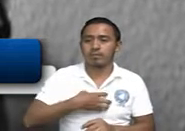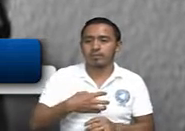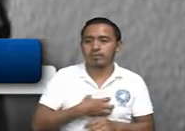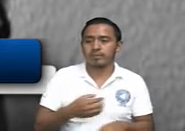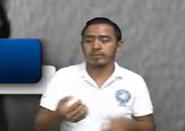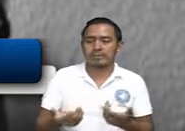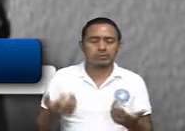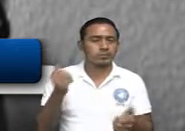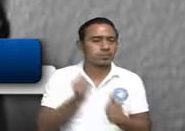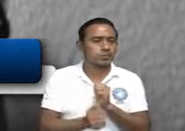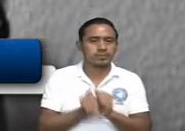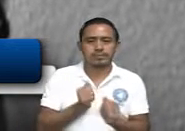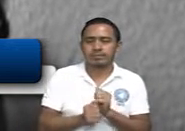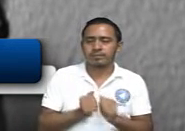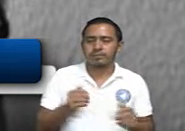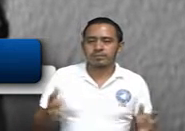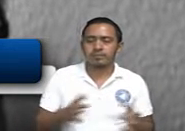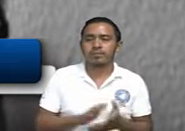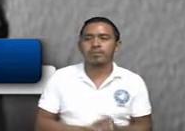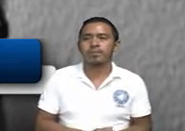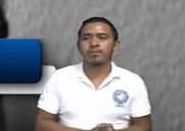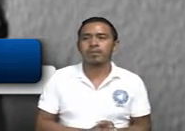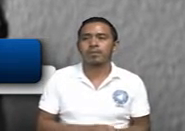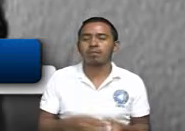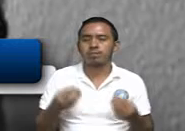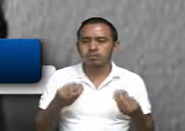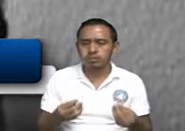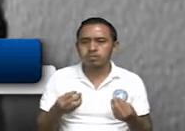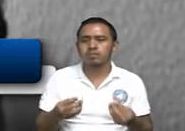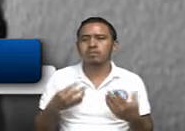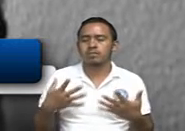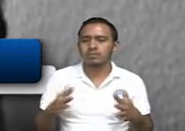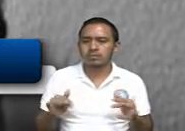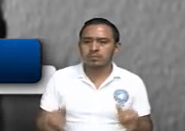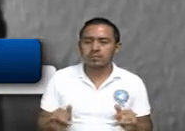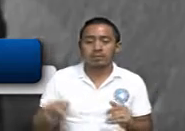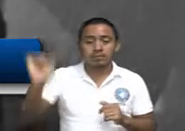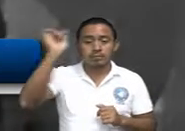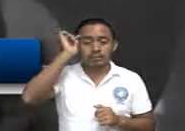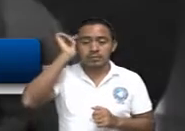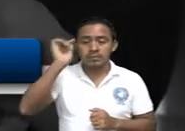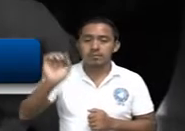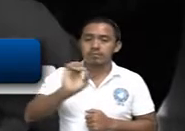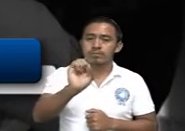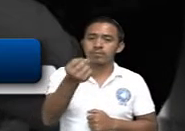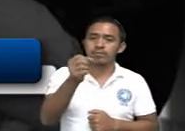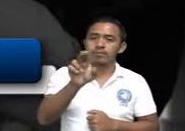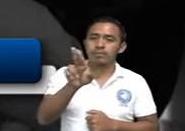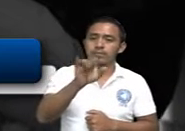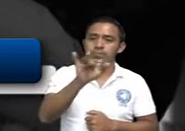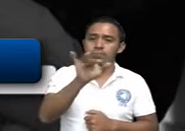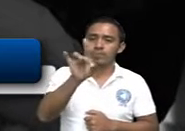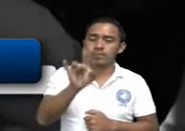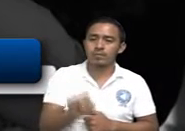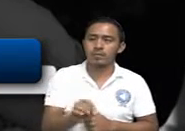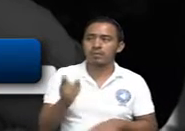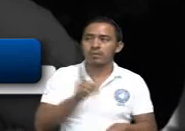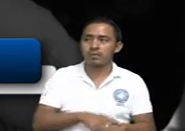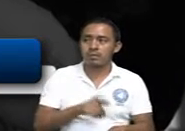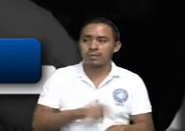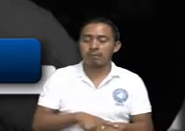desesperación. De hecho, muchos han vivido la experiencia de tener ideas suicidas como posible periodo de